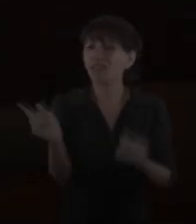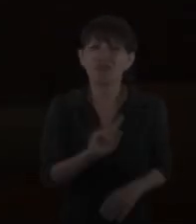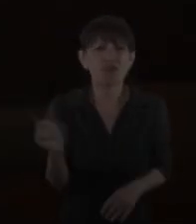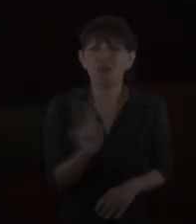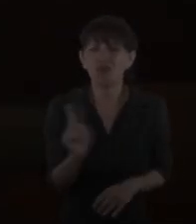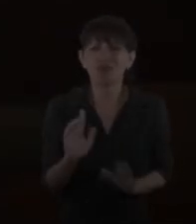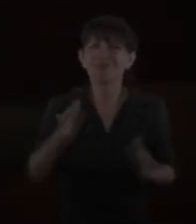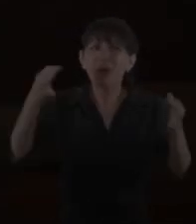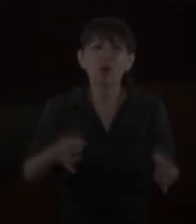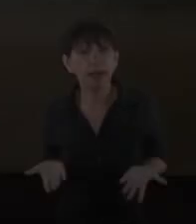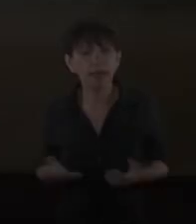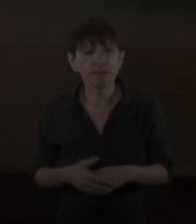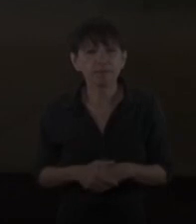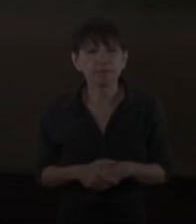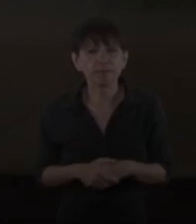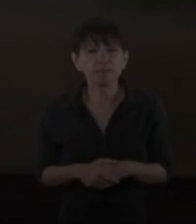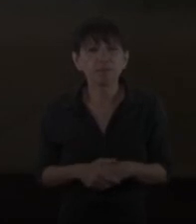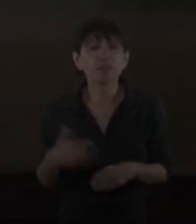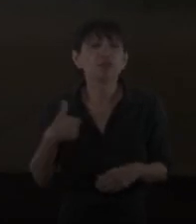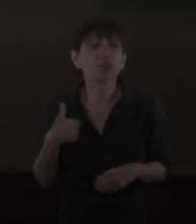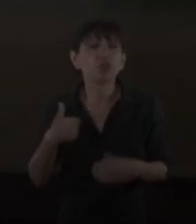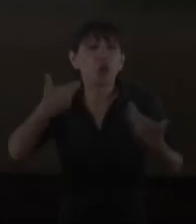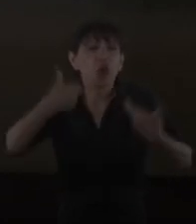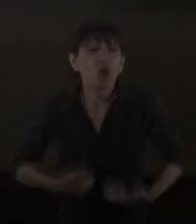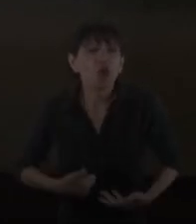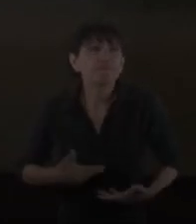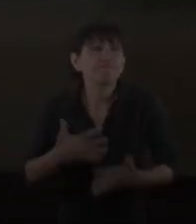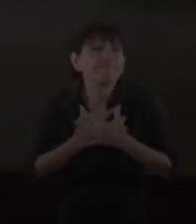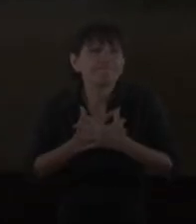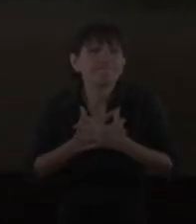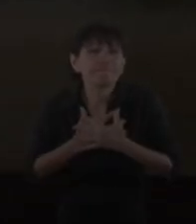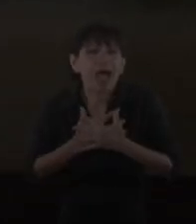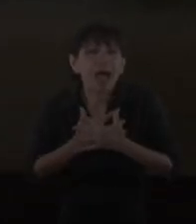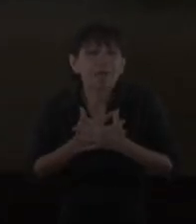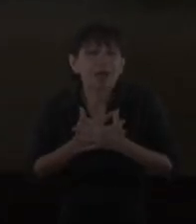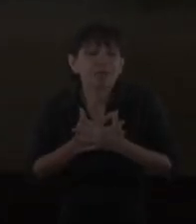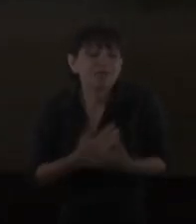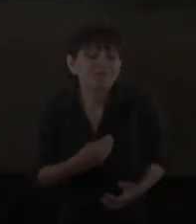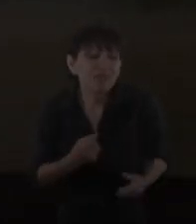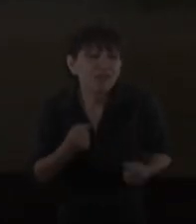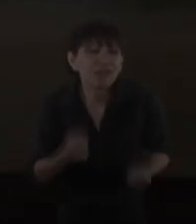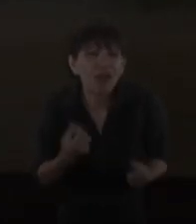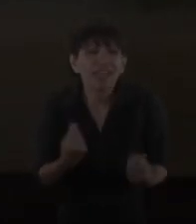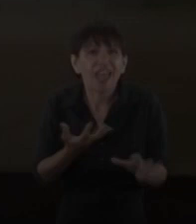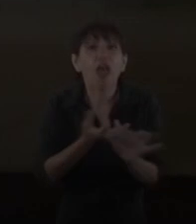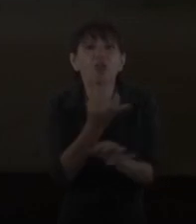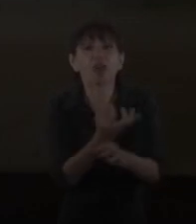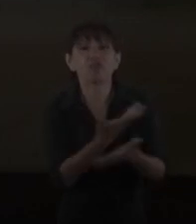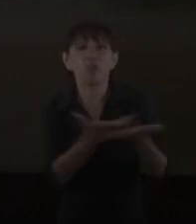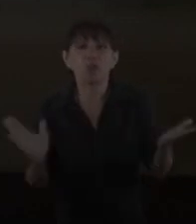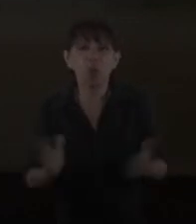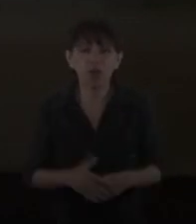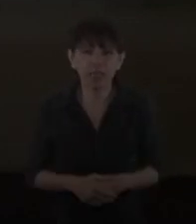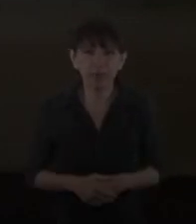profundamente injusta por desigual. Yo soy alguien que ama profundamente la educación pública. Creí que en la educación pública está